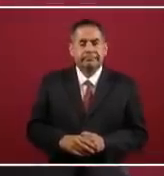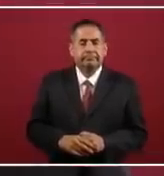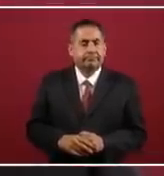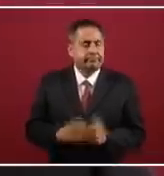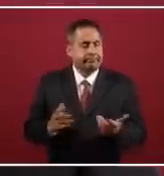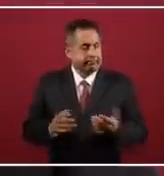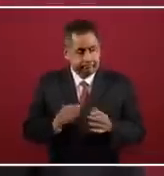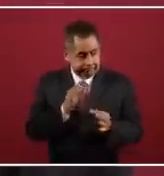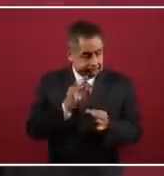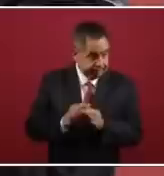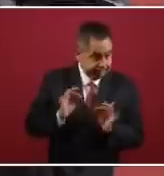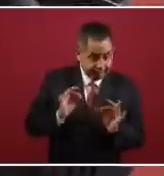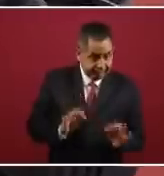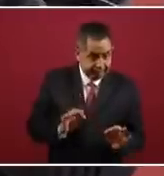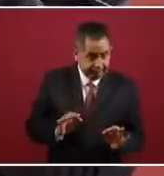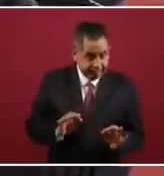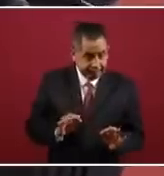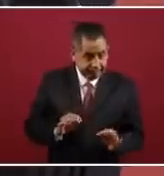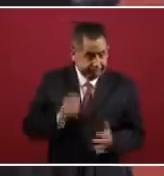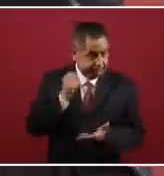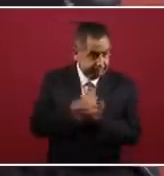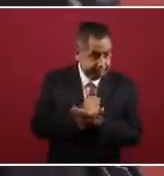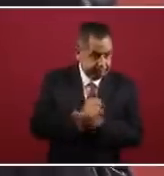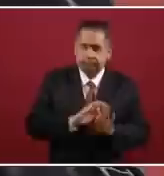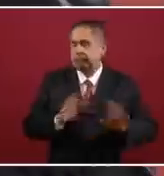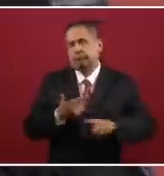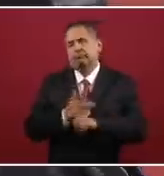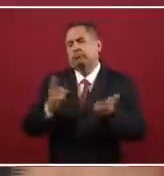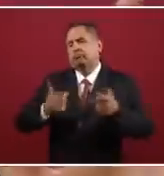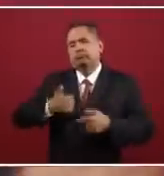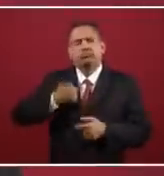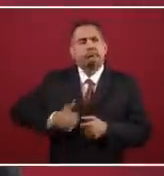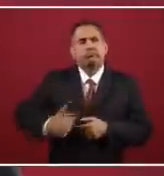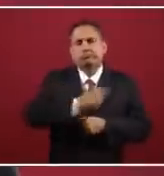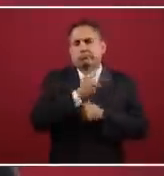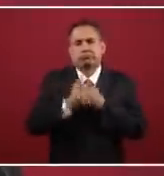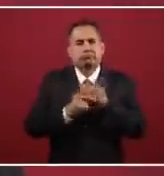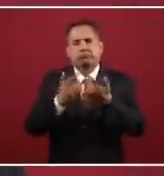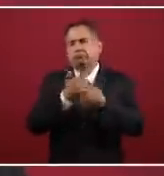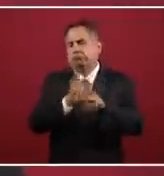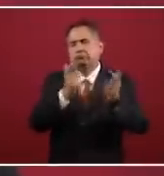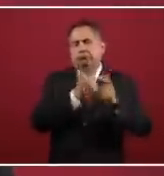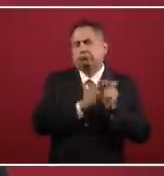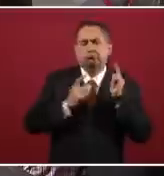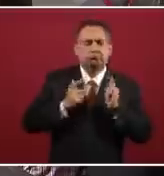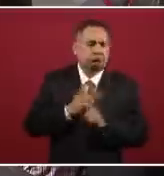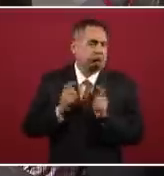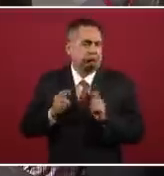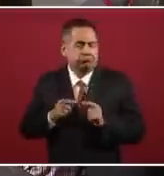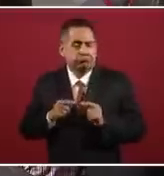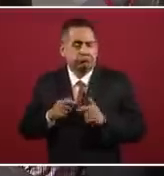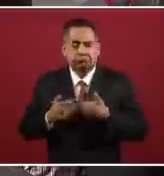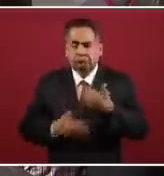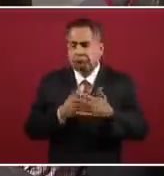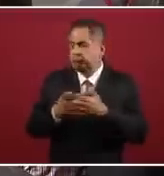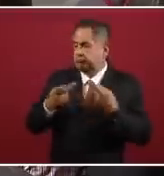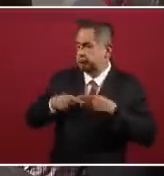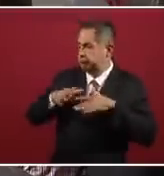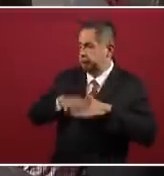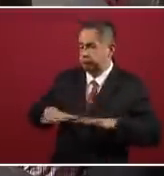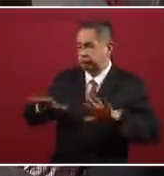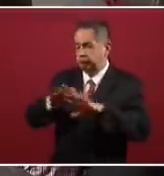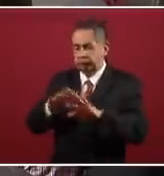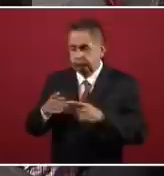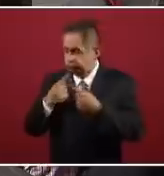resolviendo esto, pues cada país es libre, es independiente y tienen los pueblos que